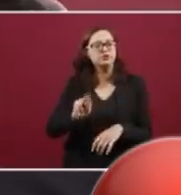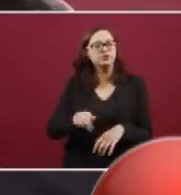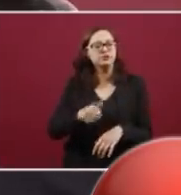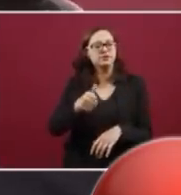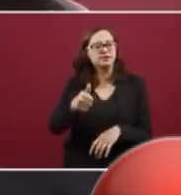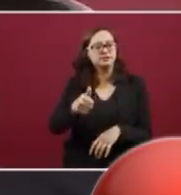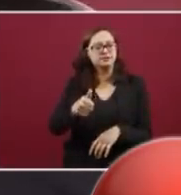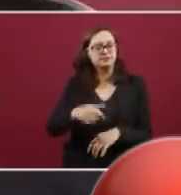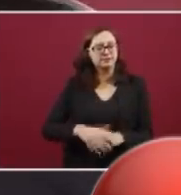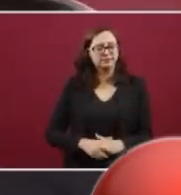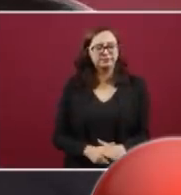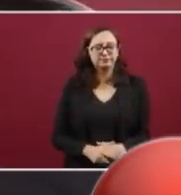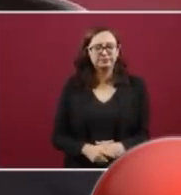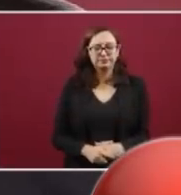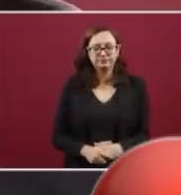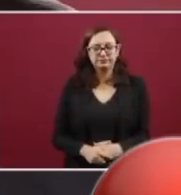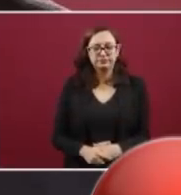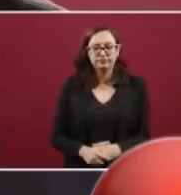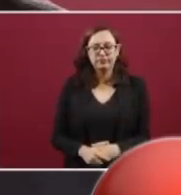1886,